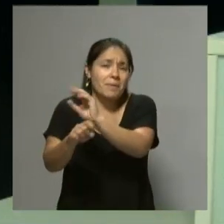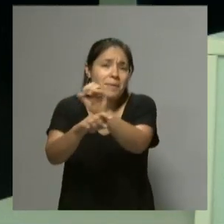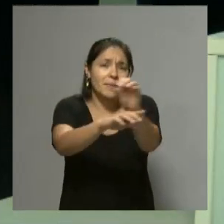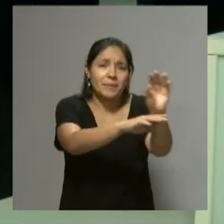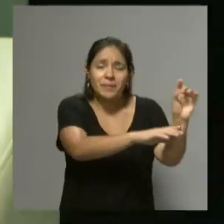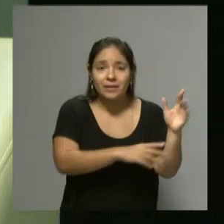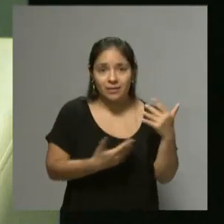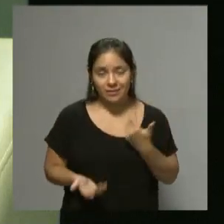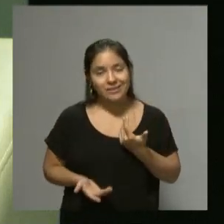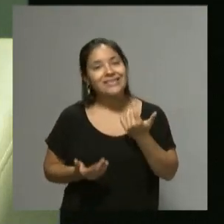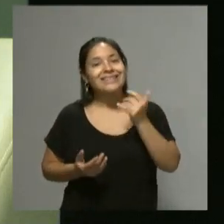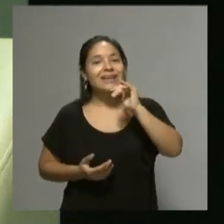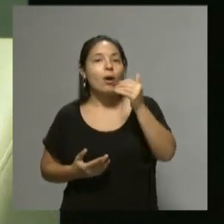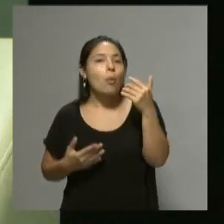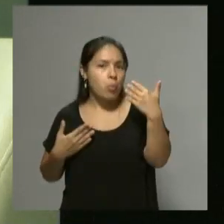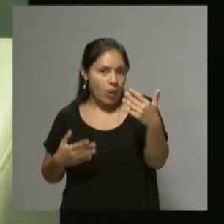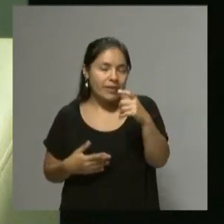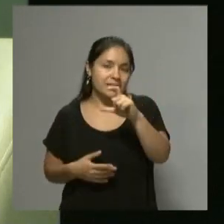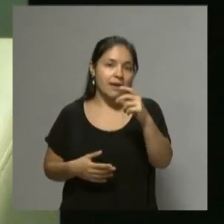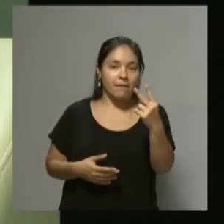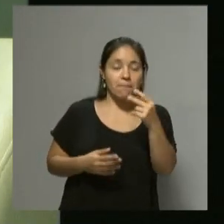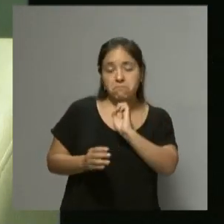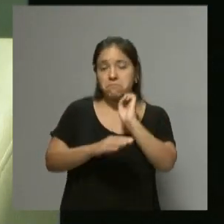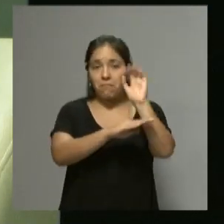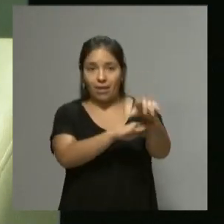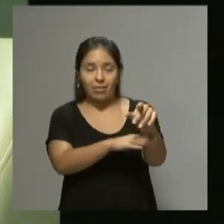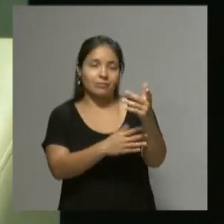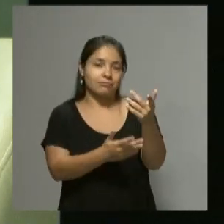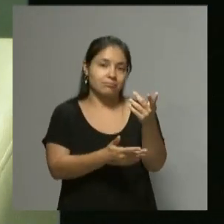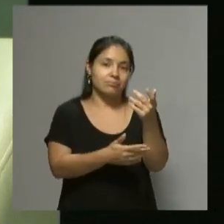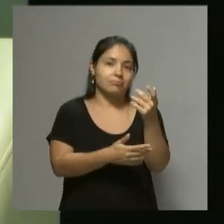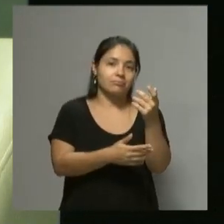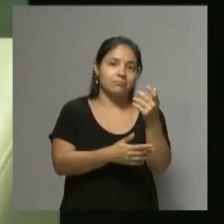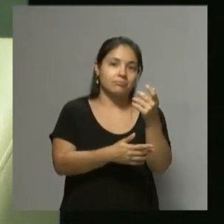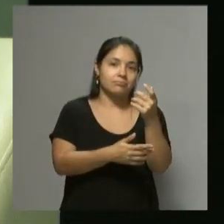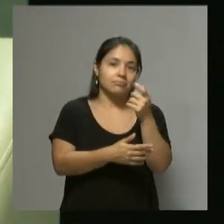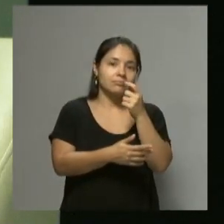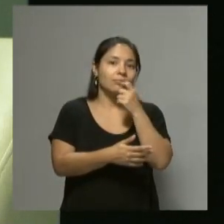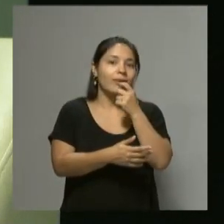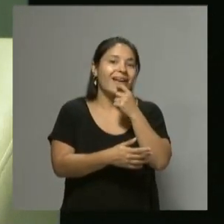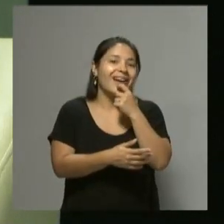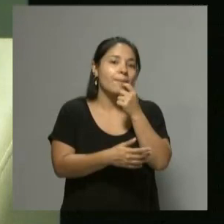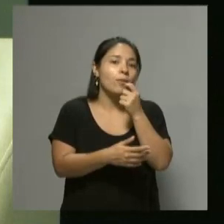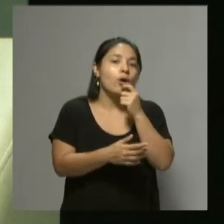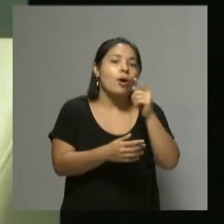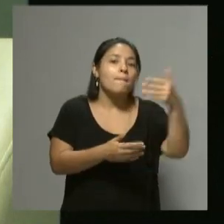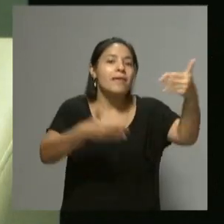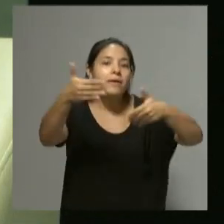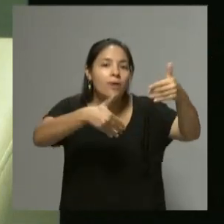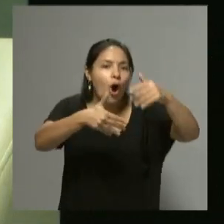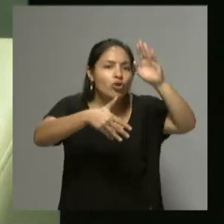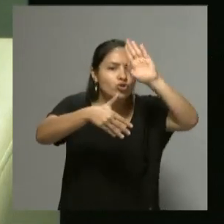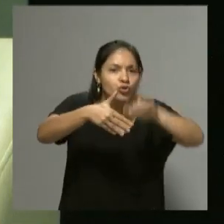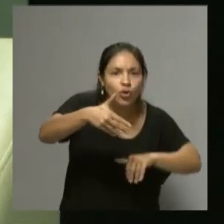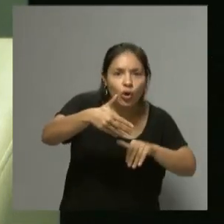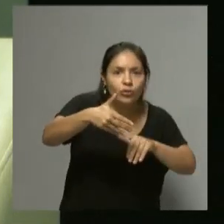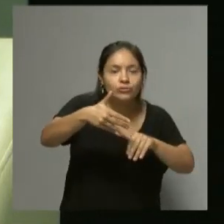Vos podés mandar un currículum y decir... que aplicás a otra cosa, pero no postularte a